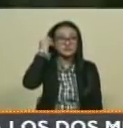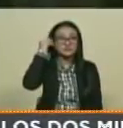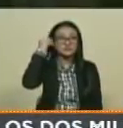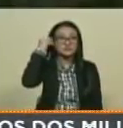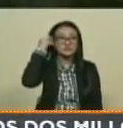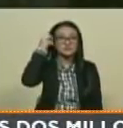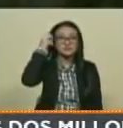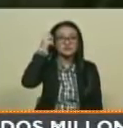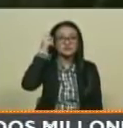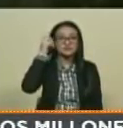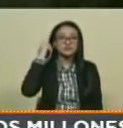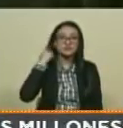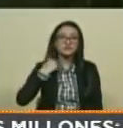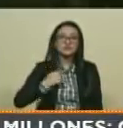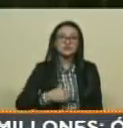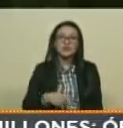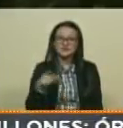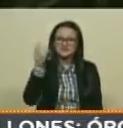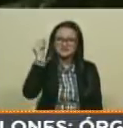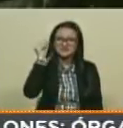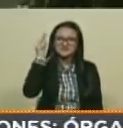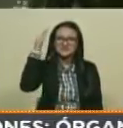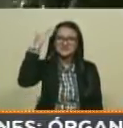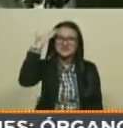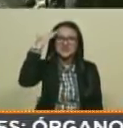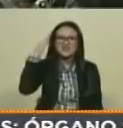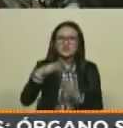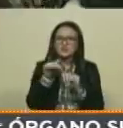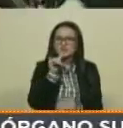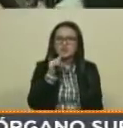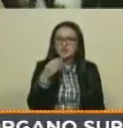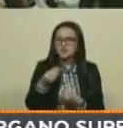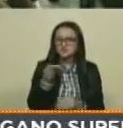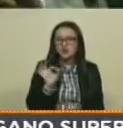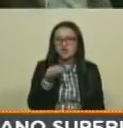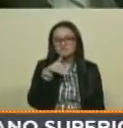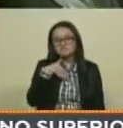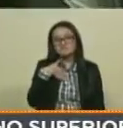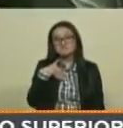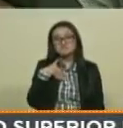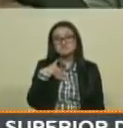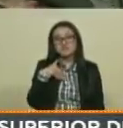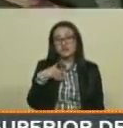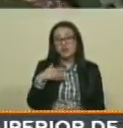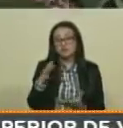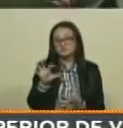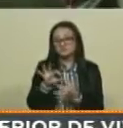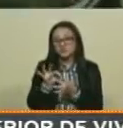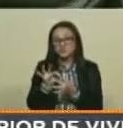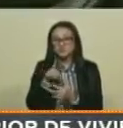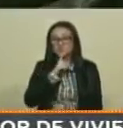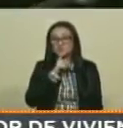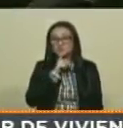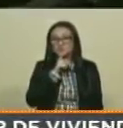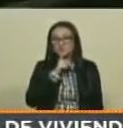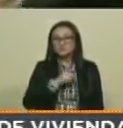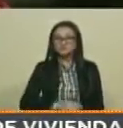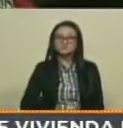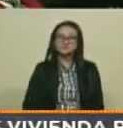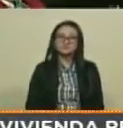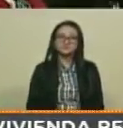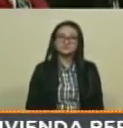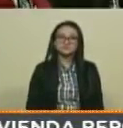que manejaba al dedo y al detalle la información y no hizo nada, porque era parte de la complicidad. Que